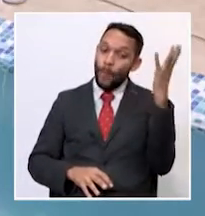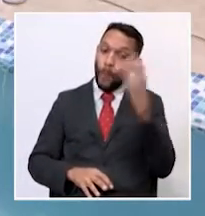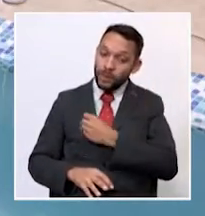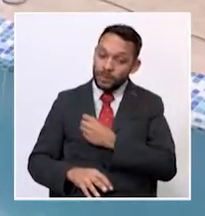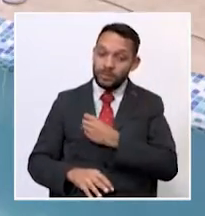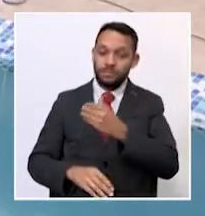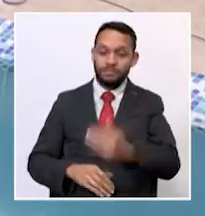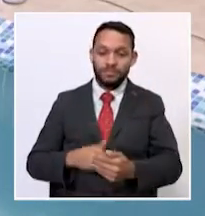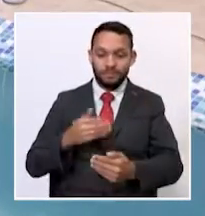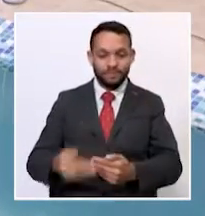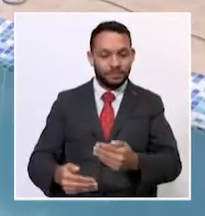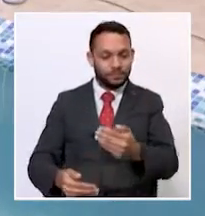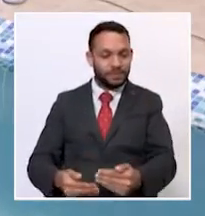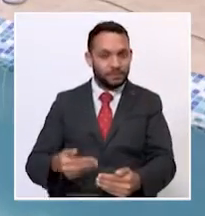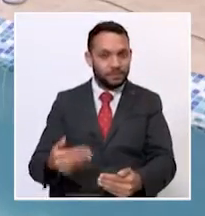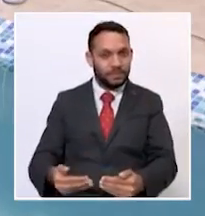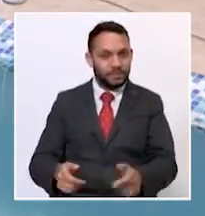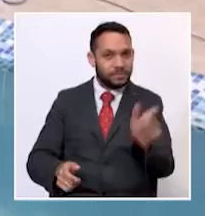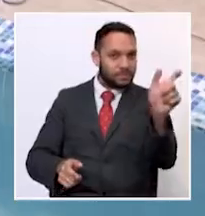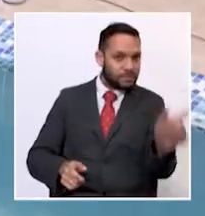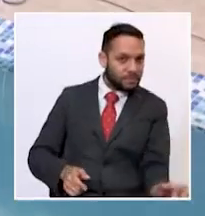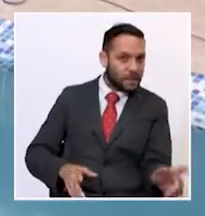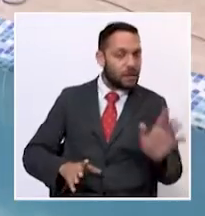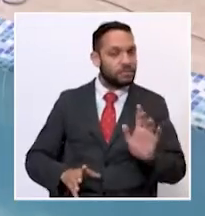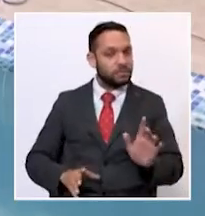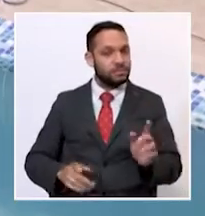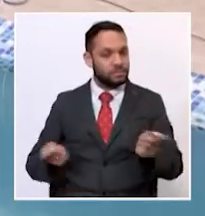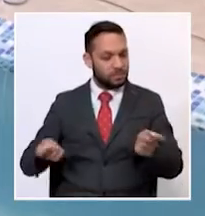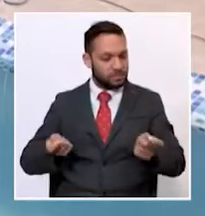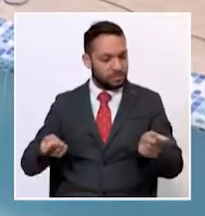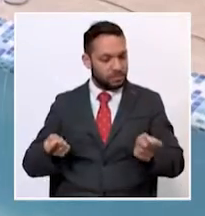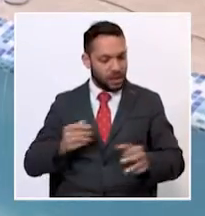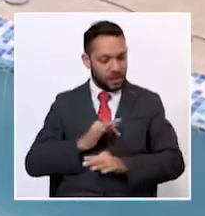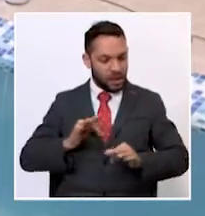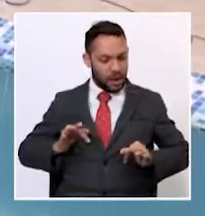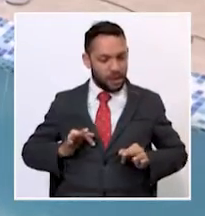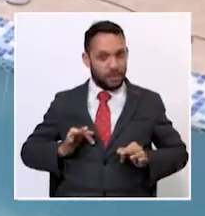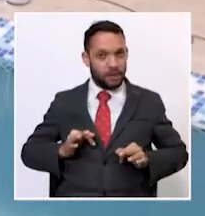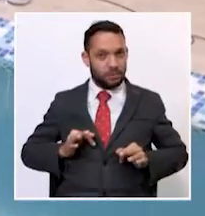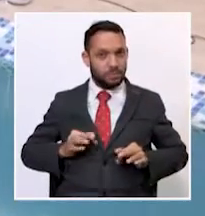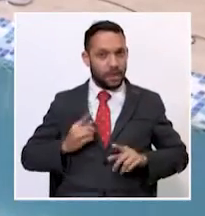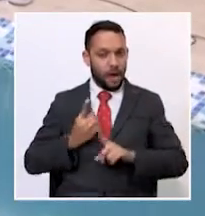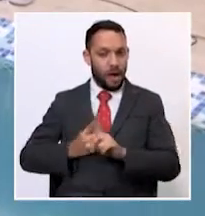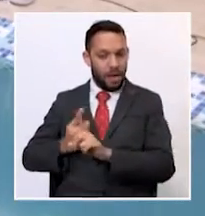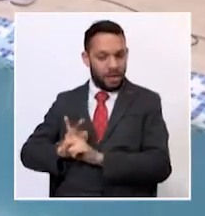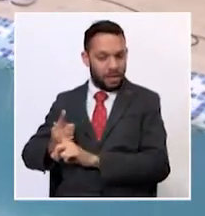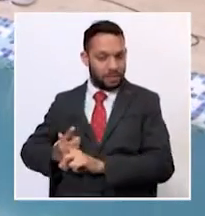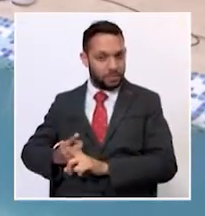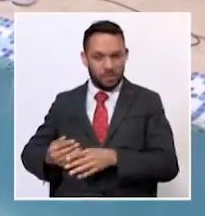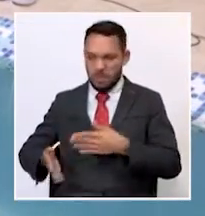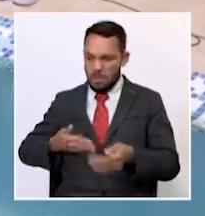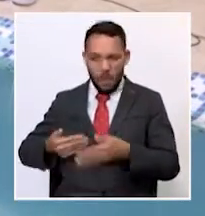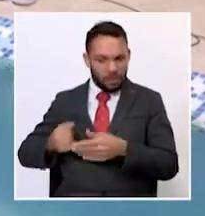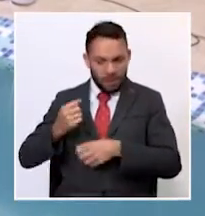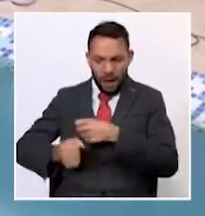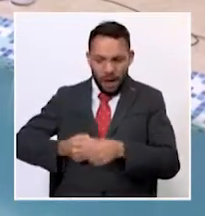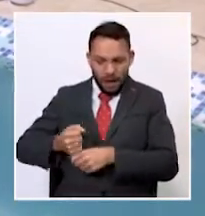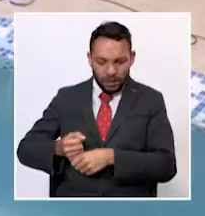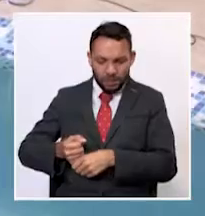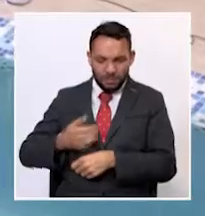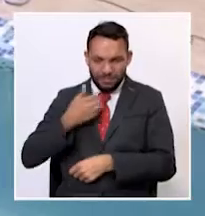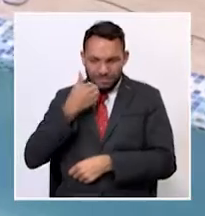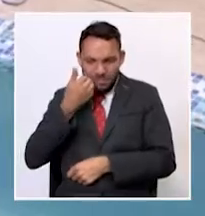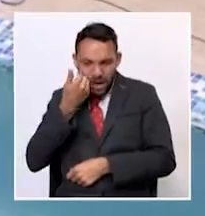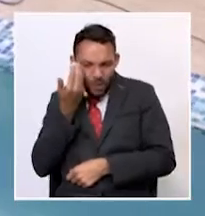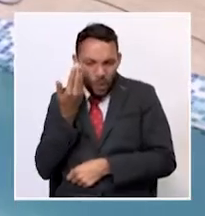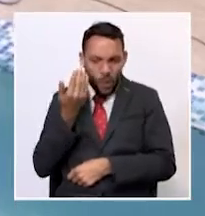ver una persona haciéndose este tipo de terapia independiente de la edad o de la enfermedad que tenga. Y queríamos hacer